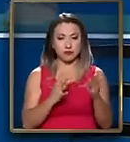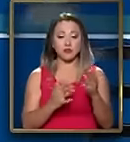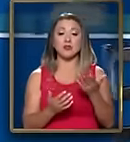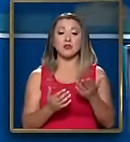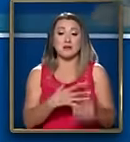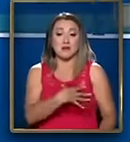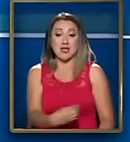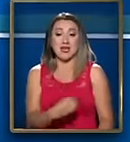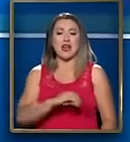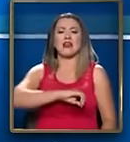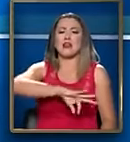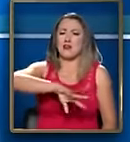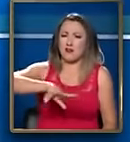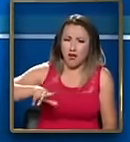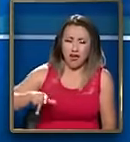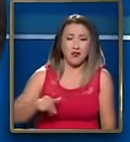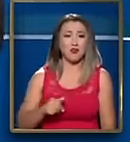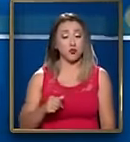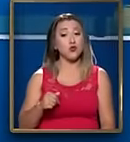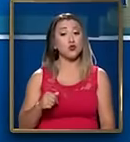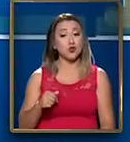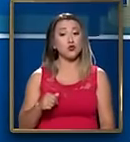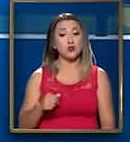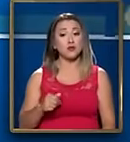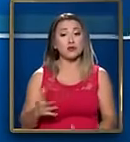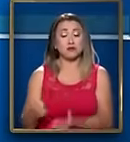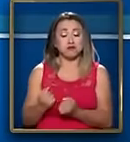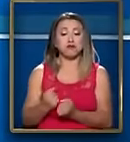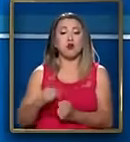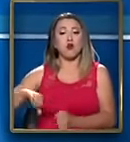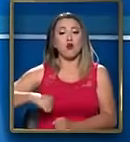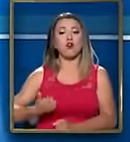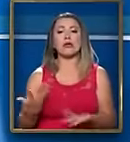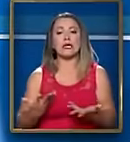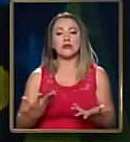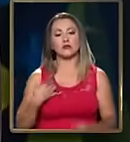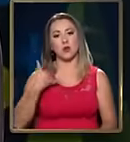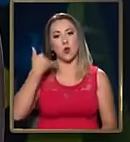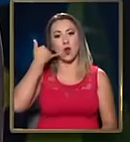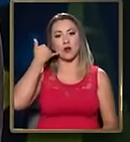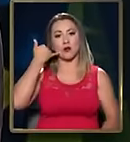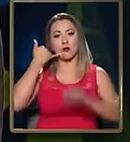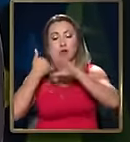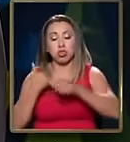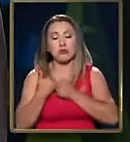hace poco a mi hija le robaron lo más preciado que le pueden arrebatar a un joven, el celular.